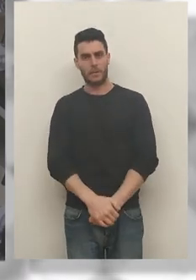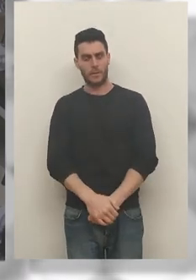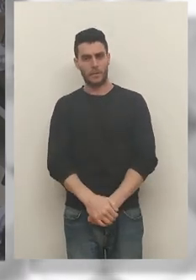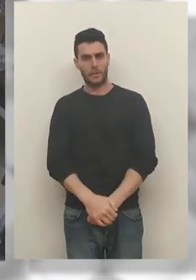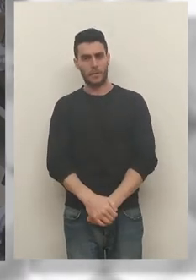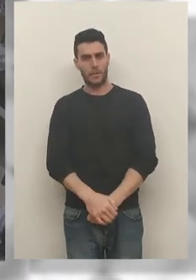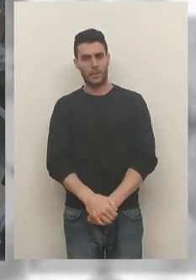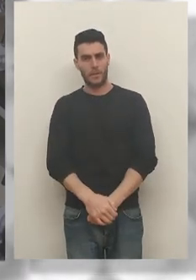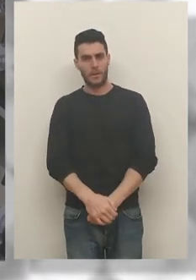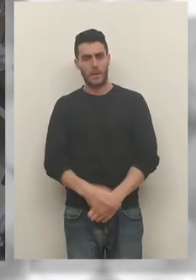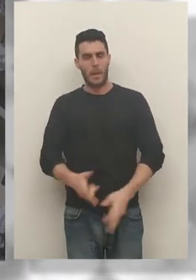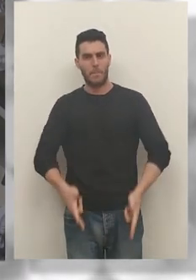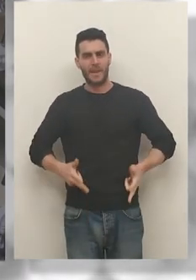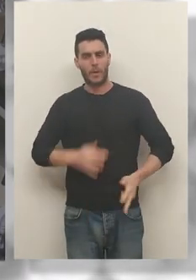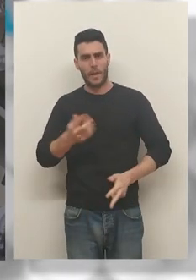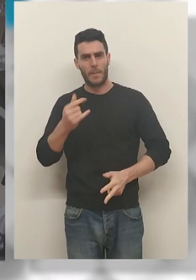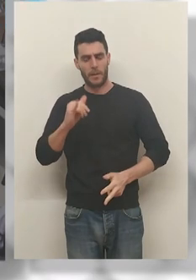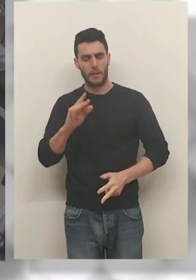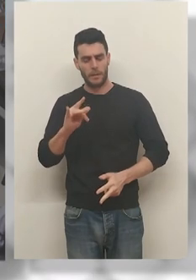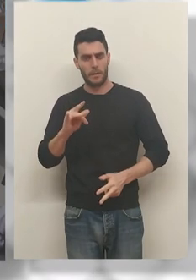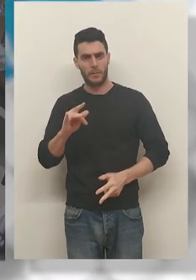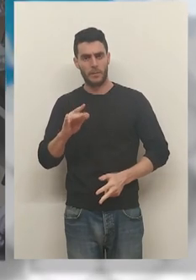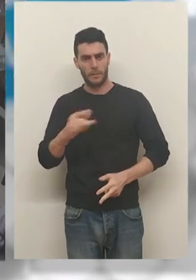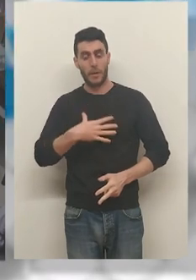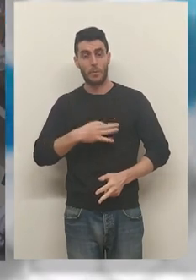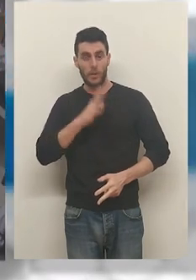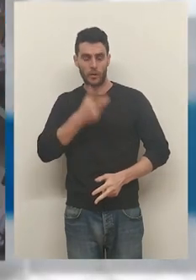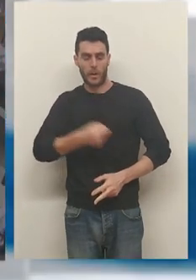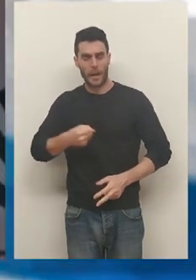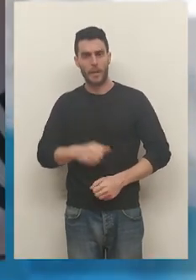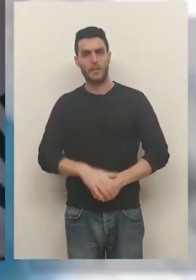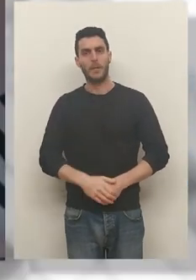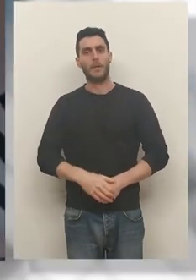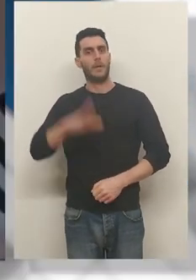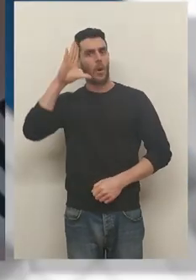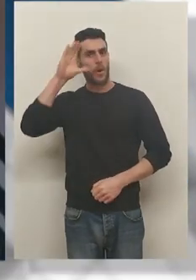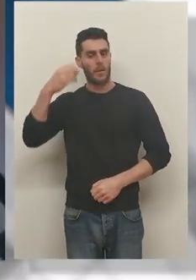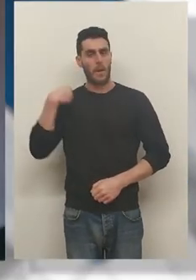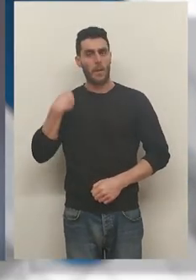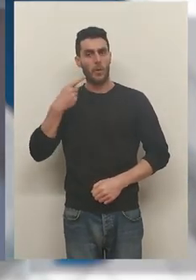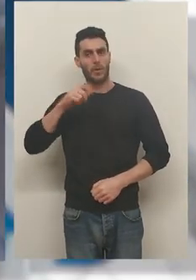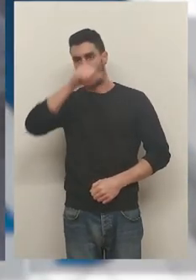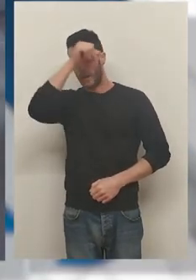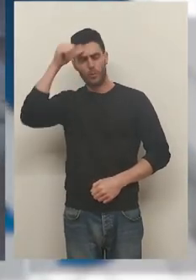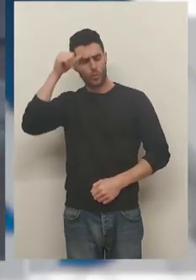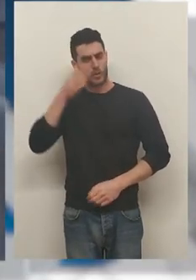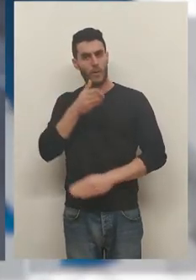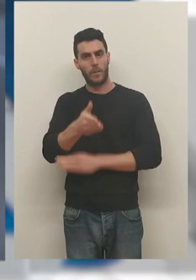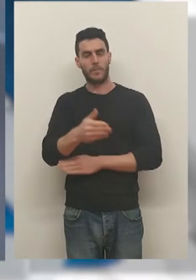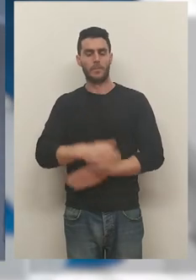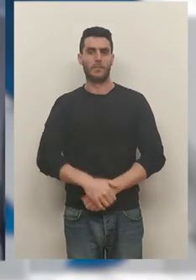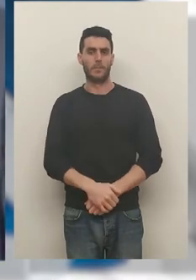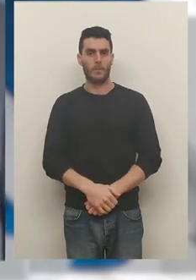el pantalón además tenía probablemente pueda ser por eso estos agentes también estuvieron el autopsia